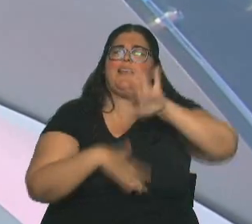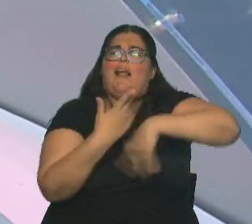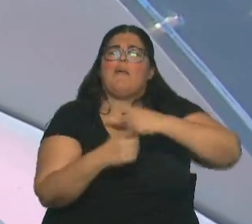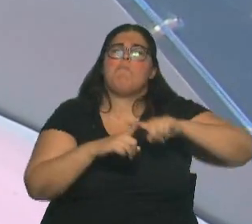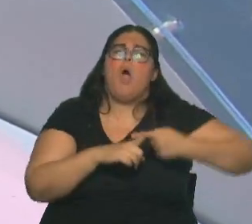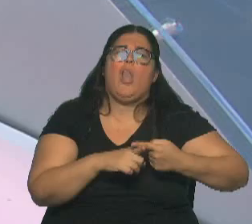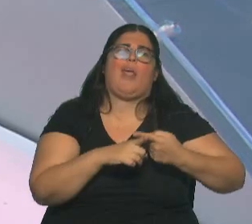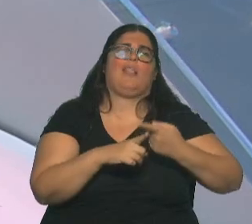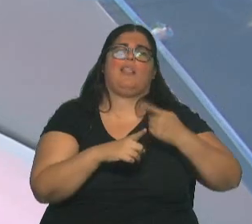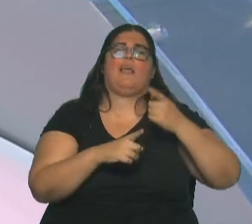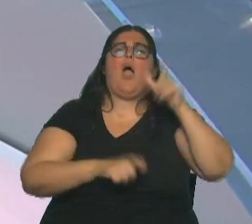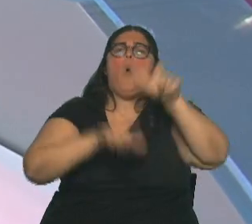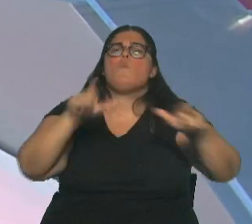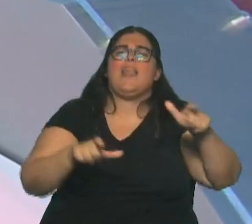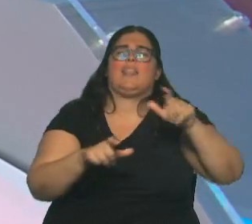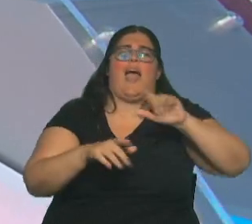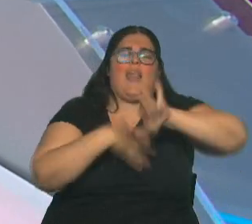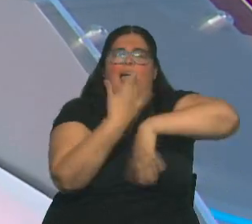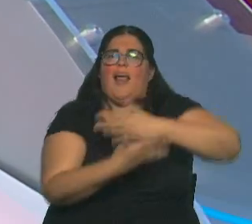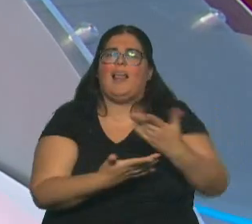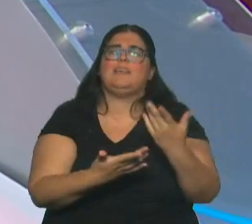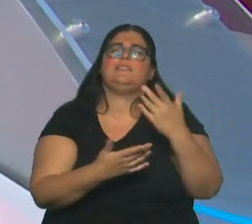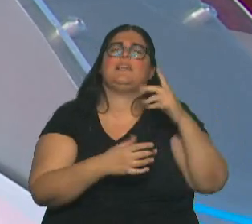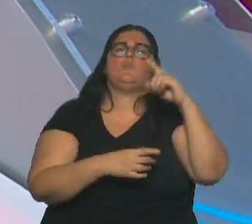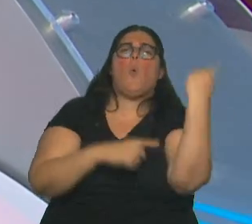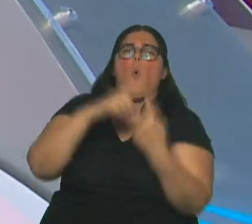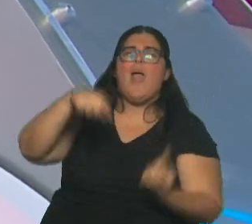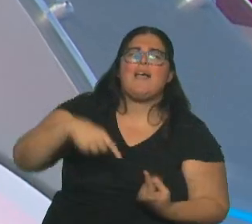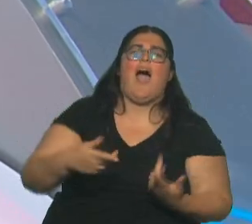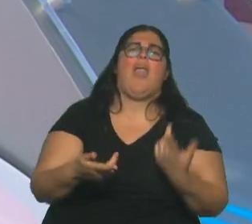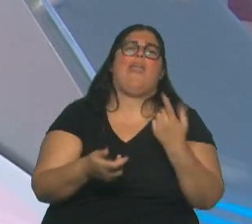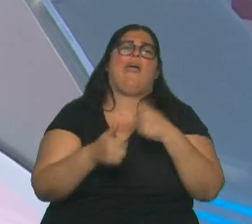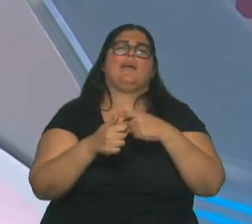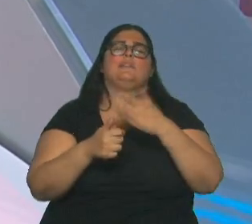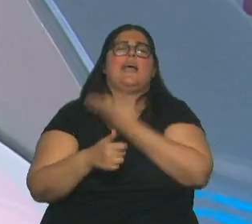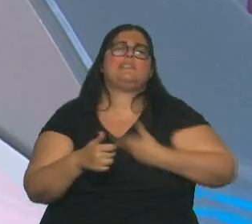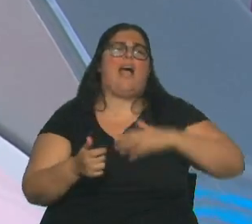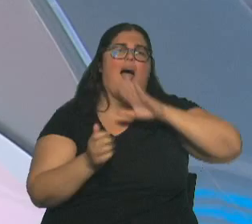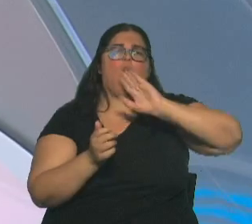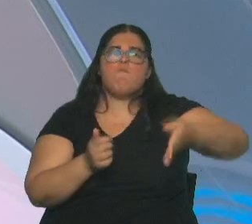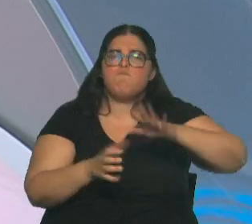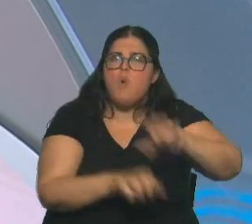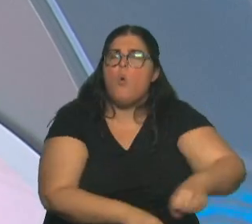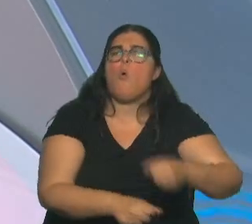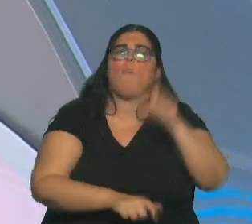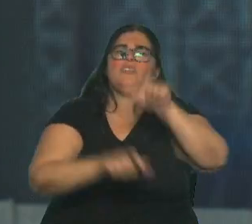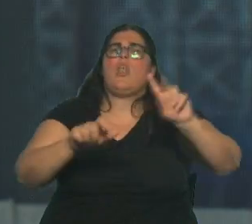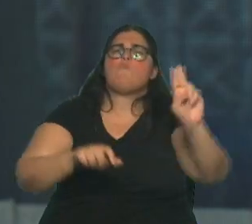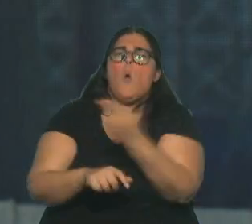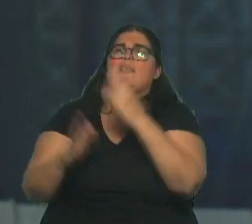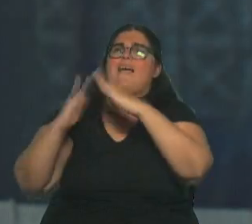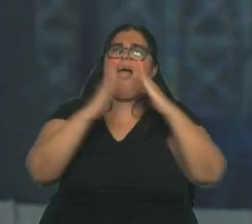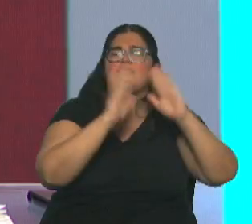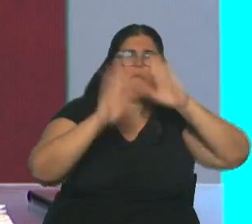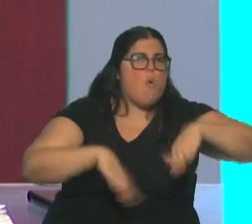política, de crisis humanitaria, de huracanes, sí, de golpes de Estado, de muertos, de gente sin techo. Esta es la